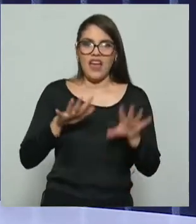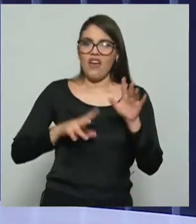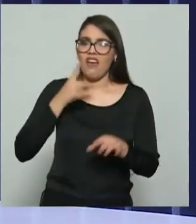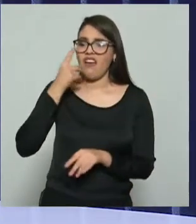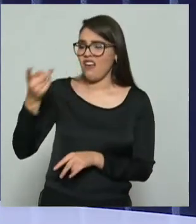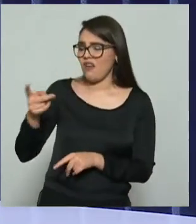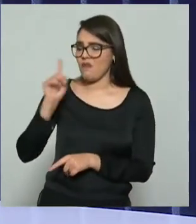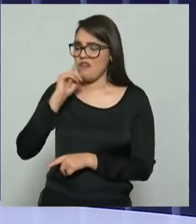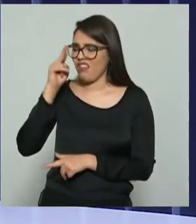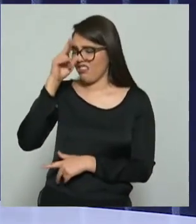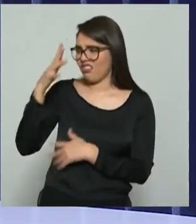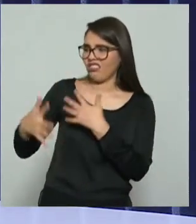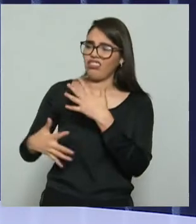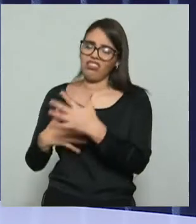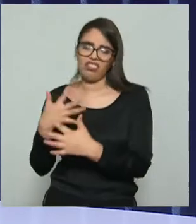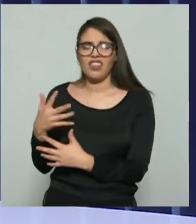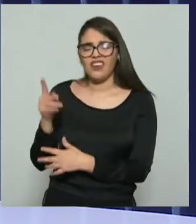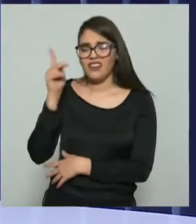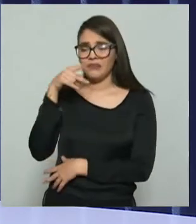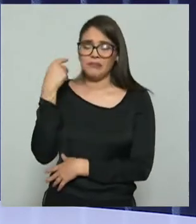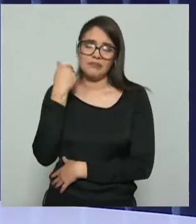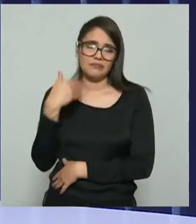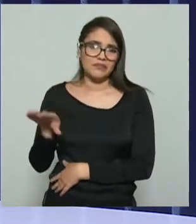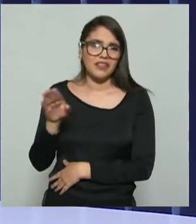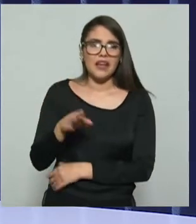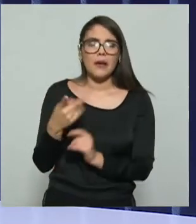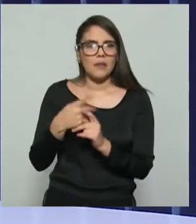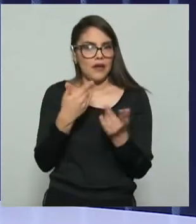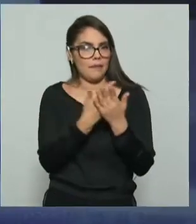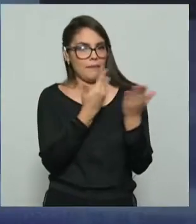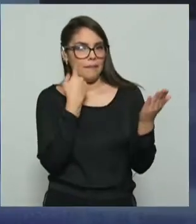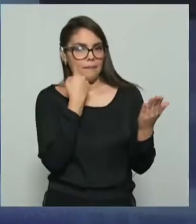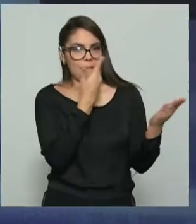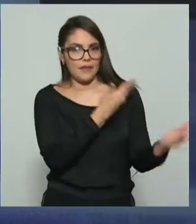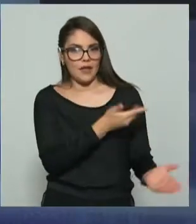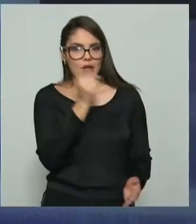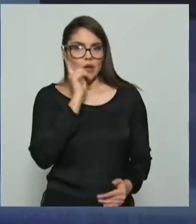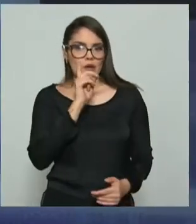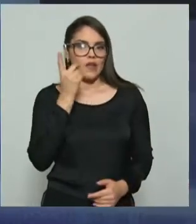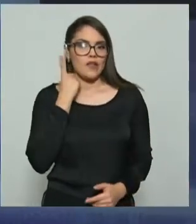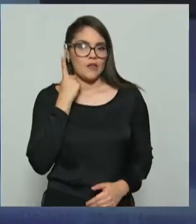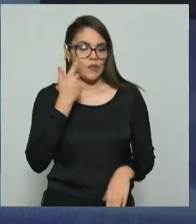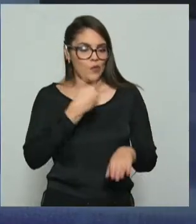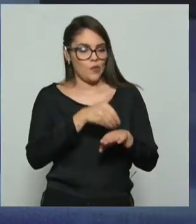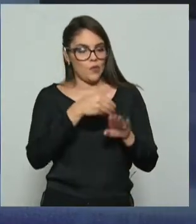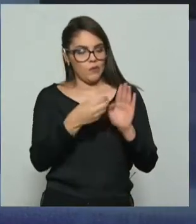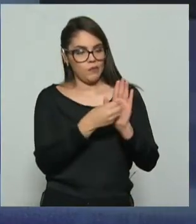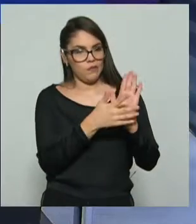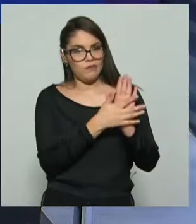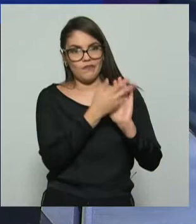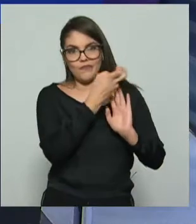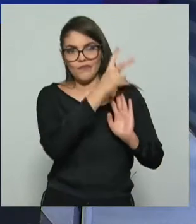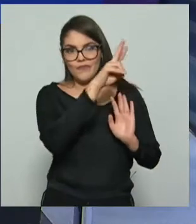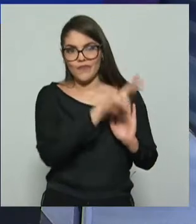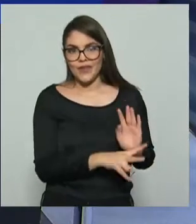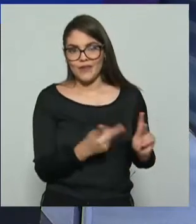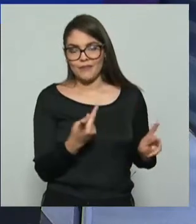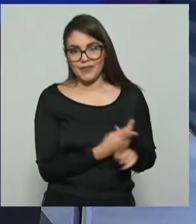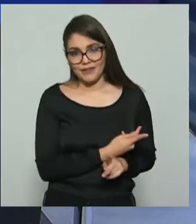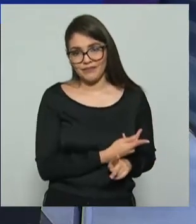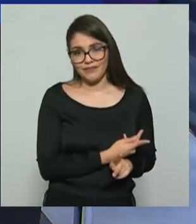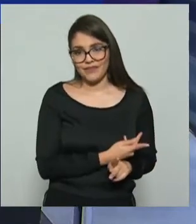revoltosas, se quejan de todo, pero vea usted, aquí tiene la diputada los datos, los números no mienten y además las iniciativas pendientes.